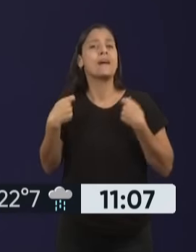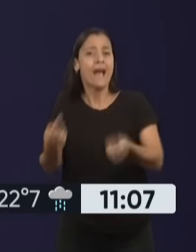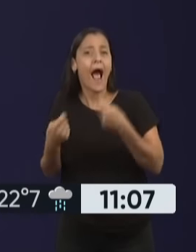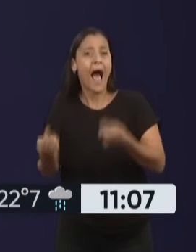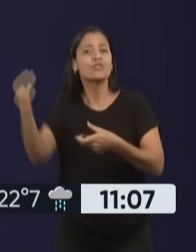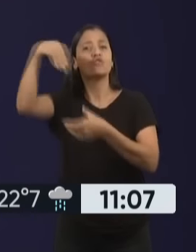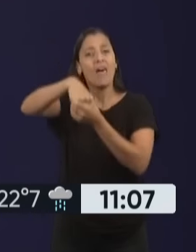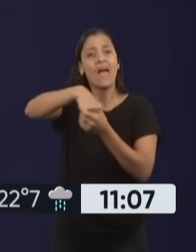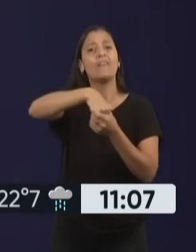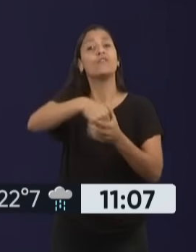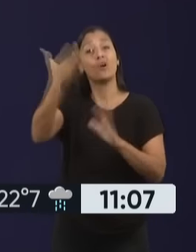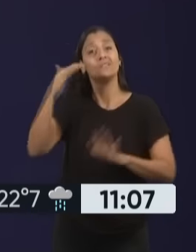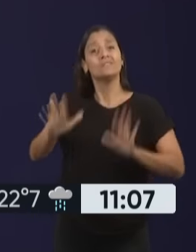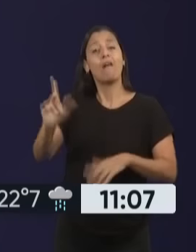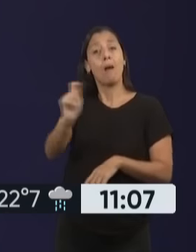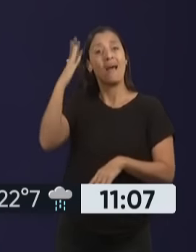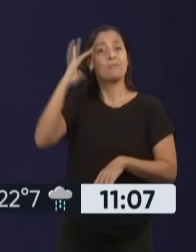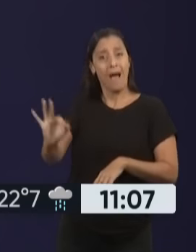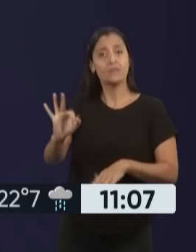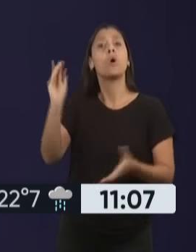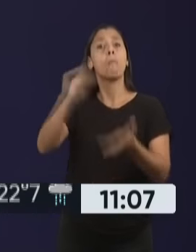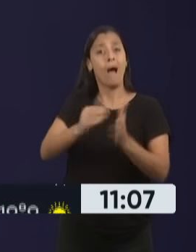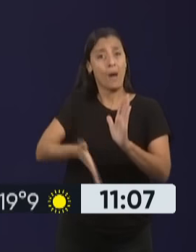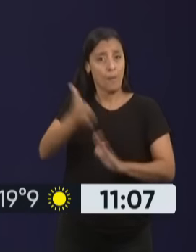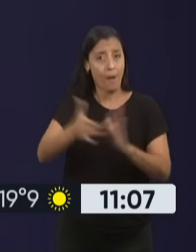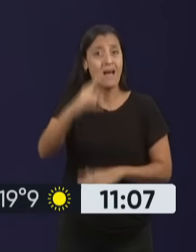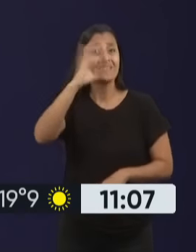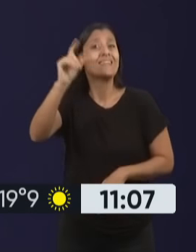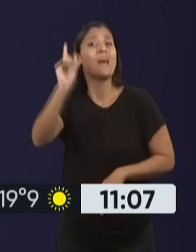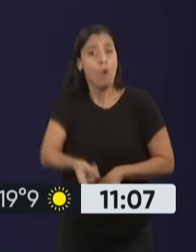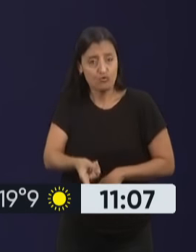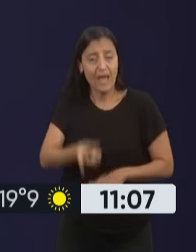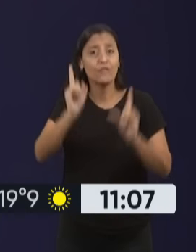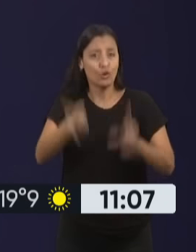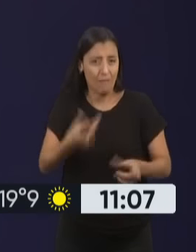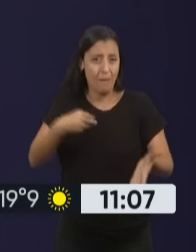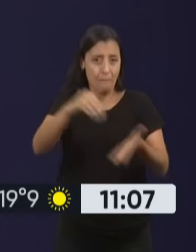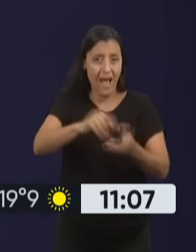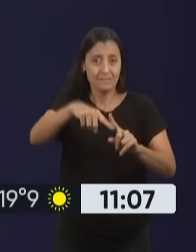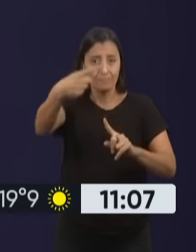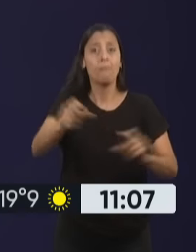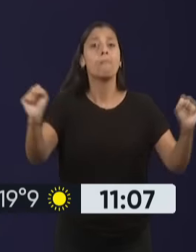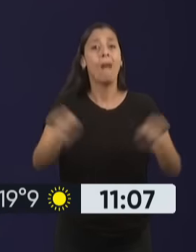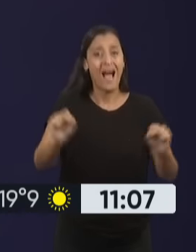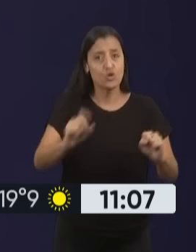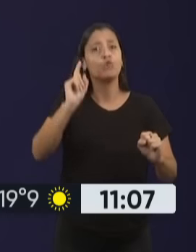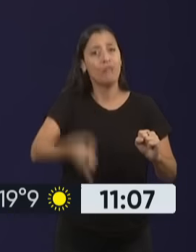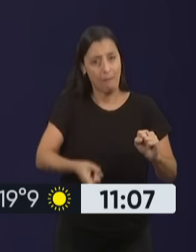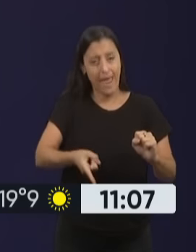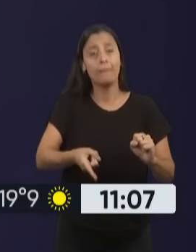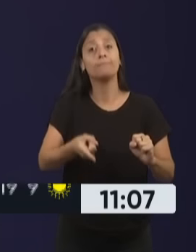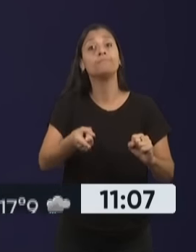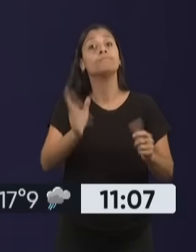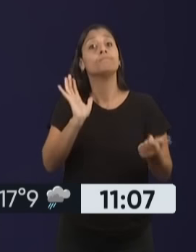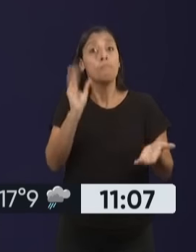funcionamiento en marzo habrá otro 70 de ajuste en mayo y además